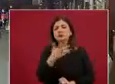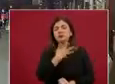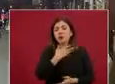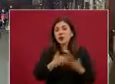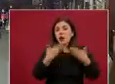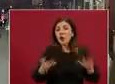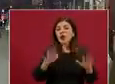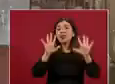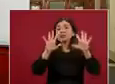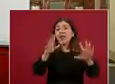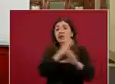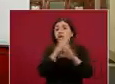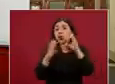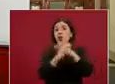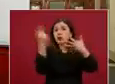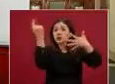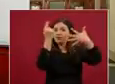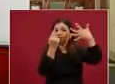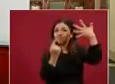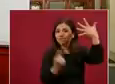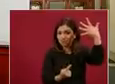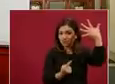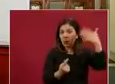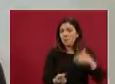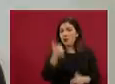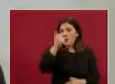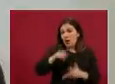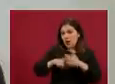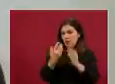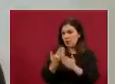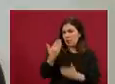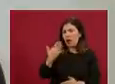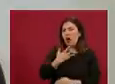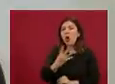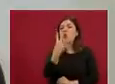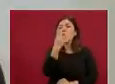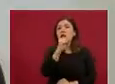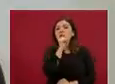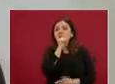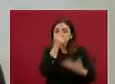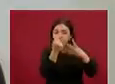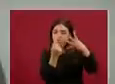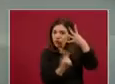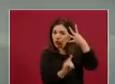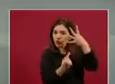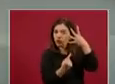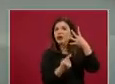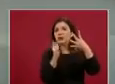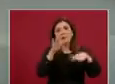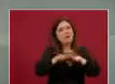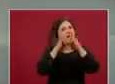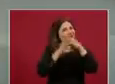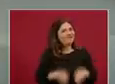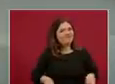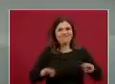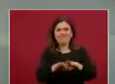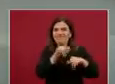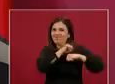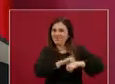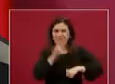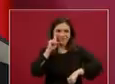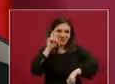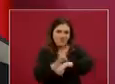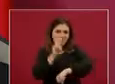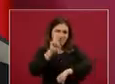ahora 10 indicadores. Al inicio de la epidemia iniciábamos con 4 indicadores que eran los más relevantes y que además